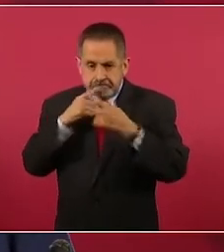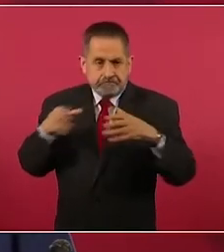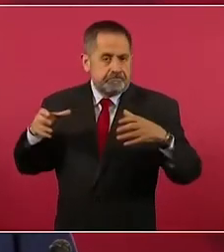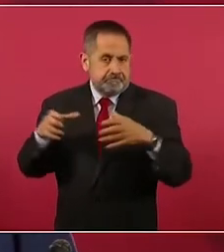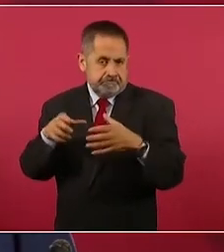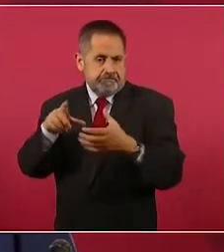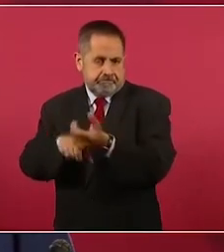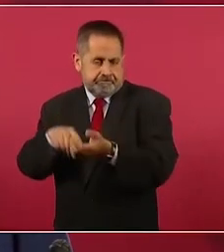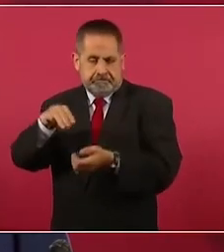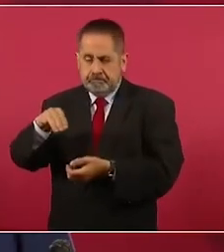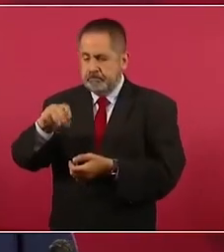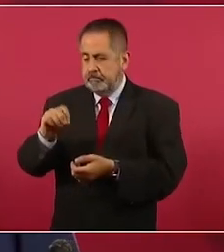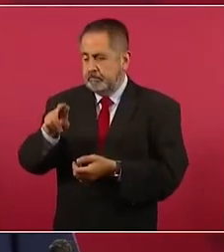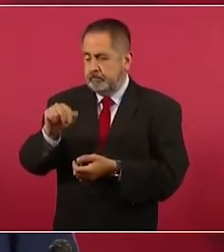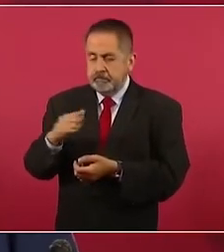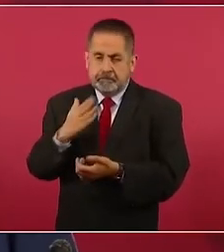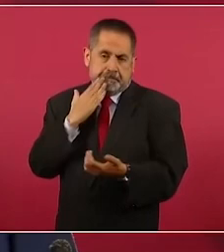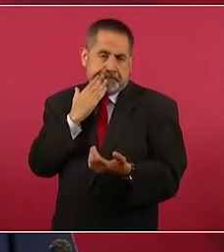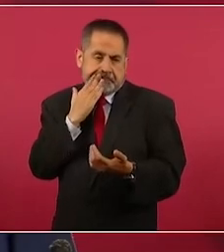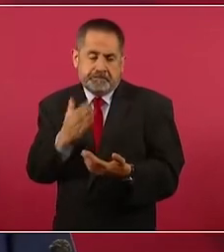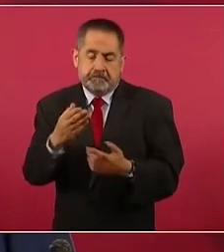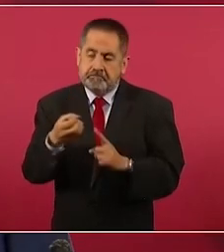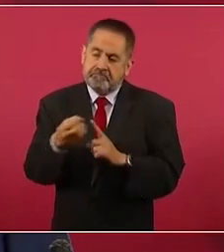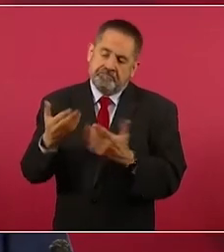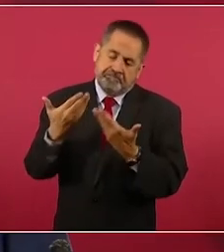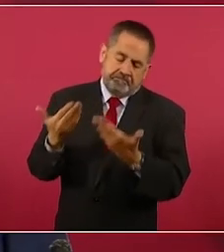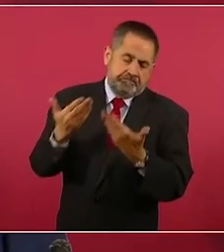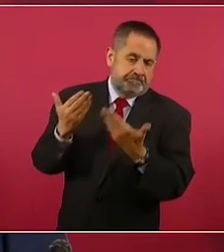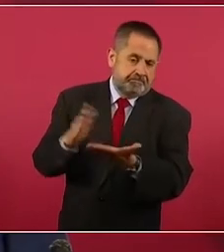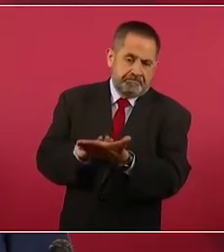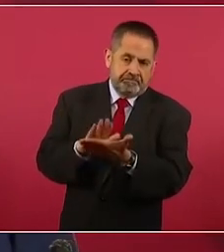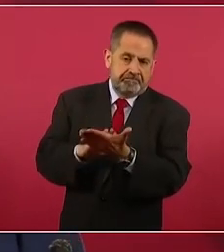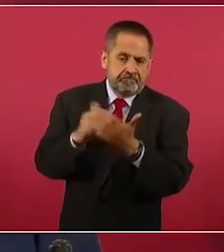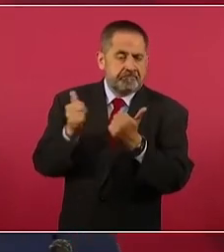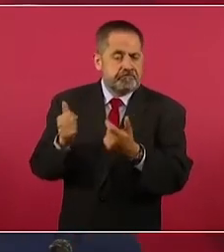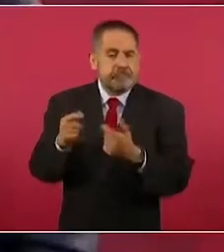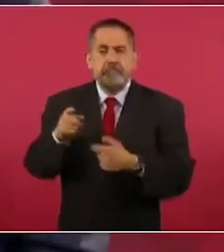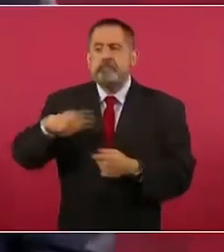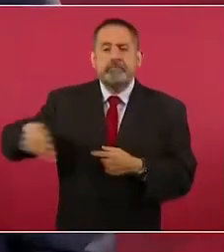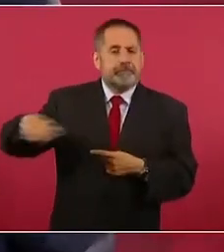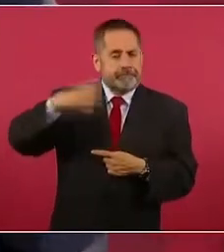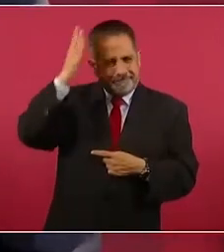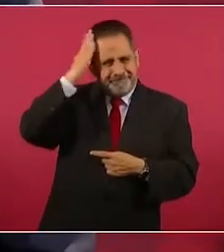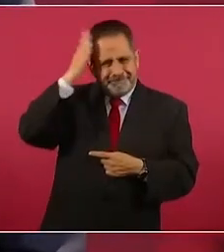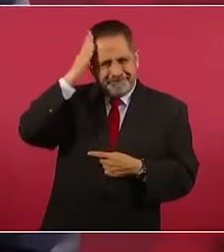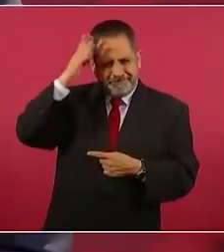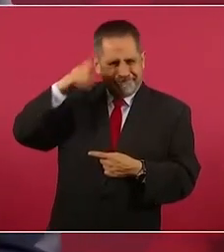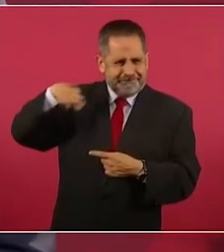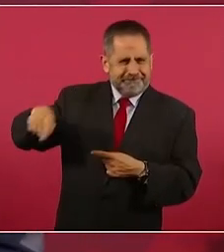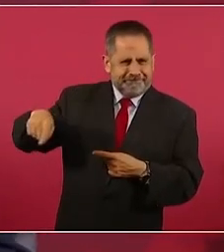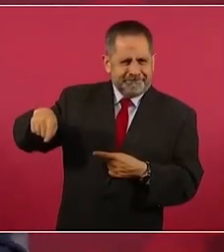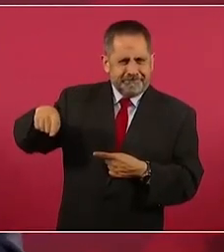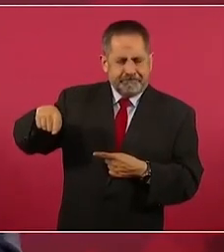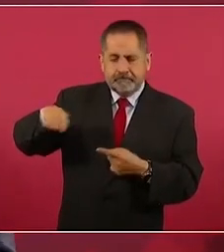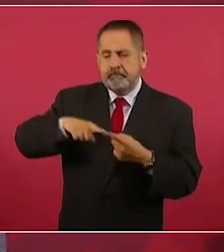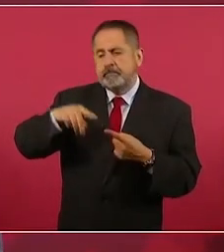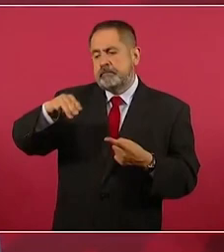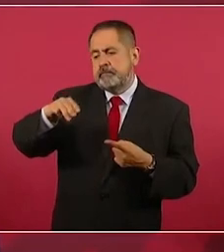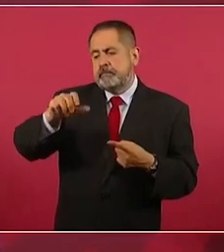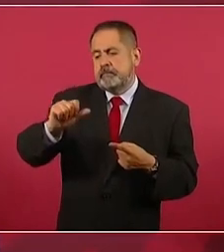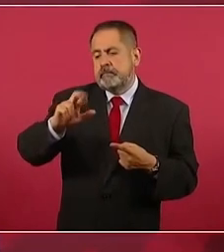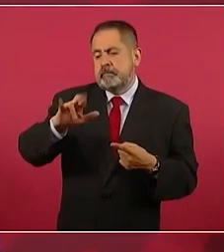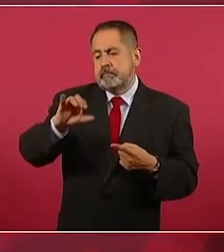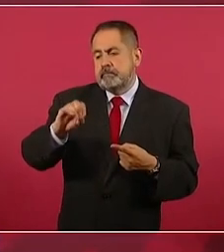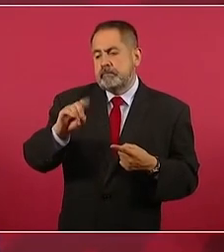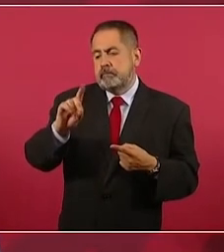fue pues muy meritorio de los dirigentes, Mario